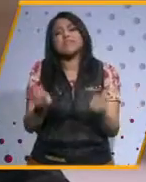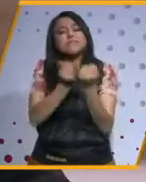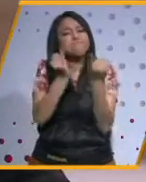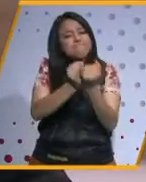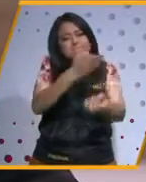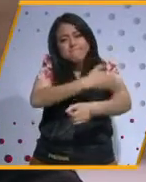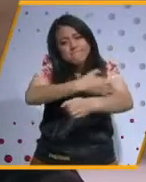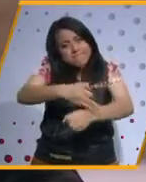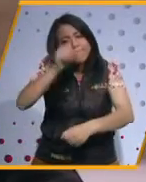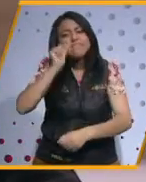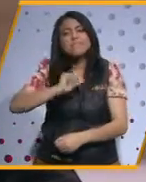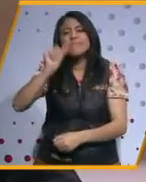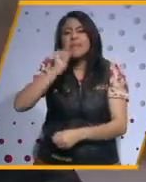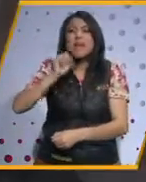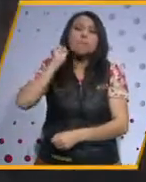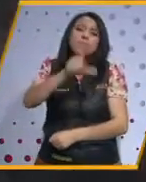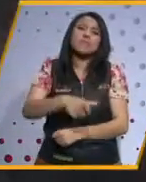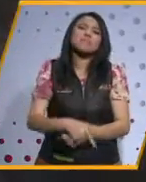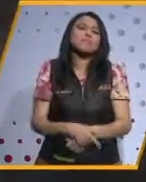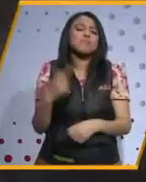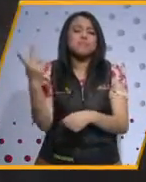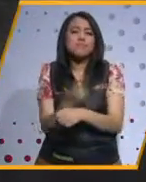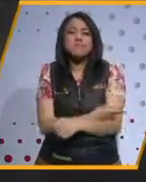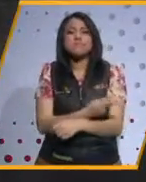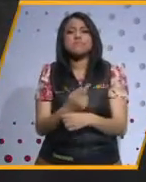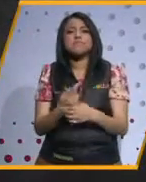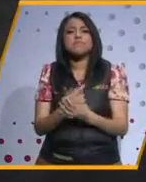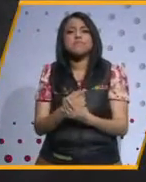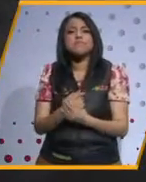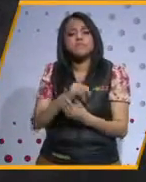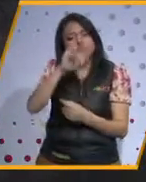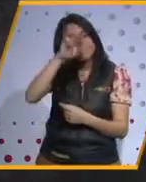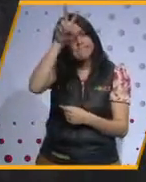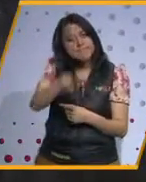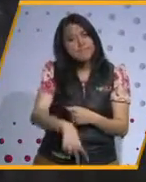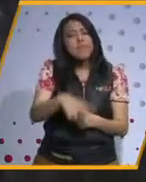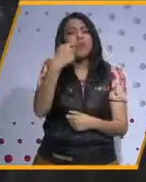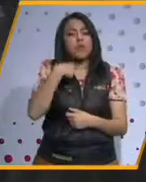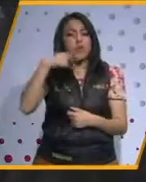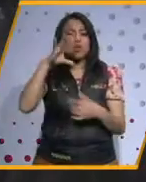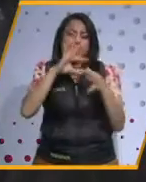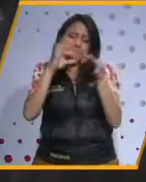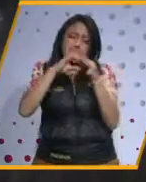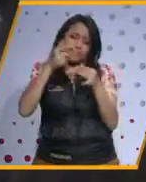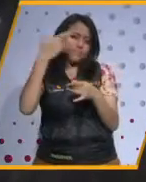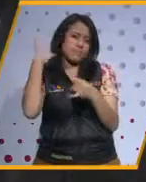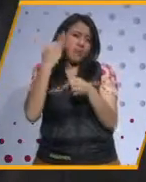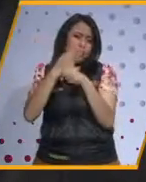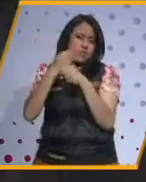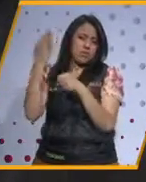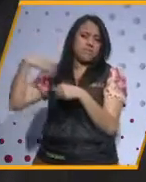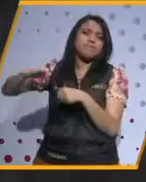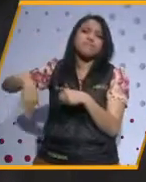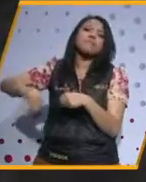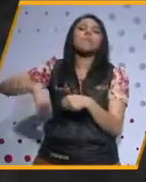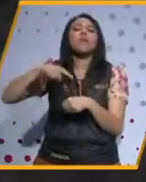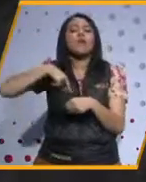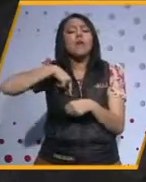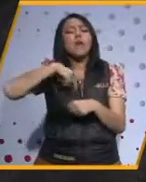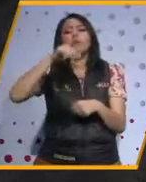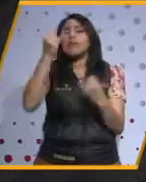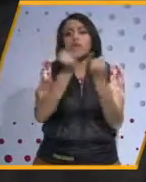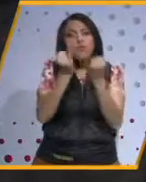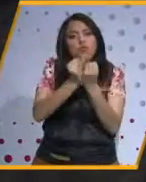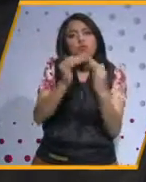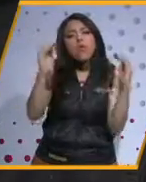familia. Es correcto. Ahorita estaba comentando que si algo me enseñaron y fomento igual